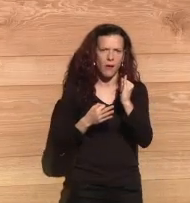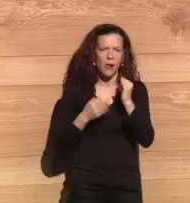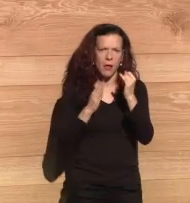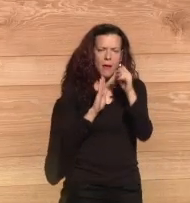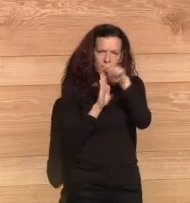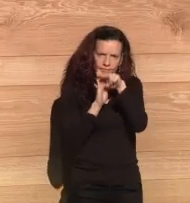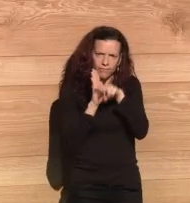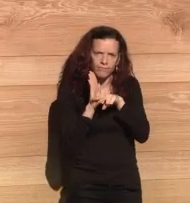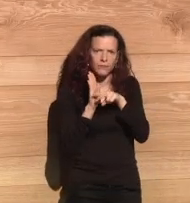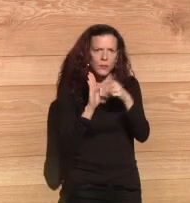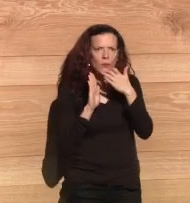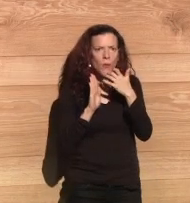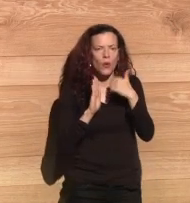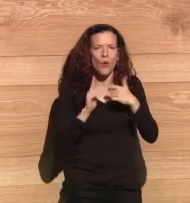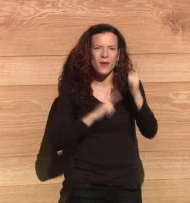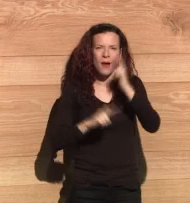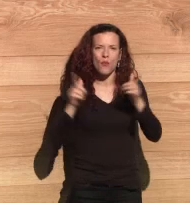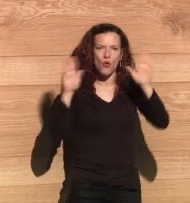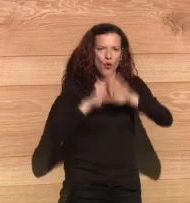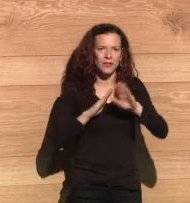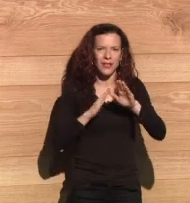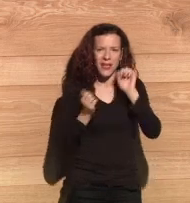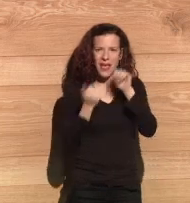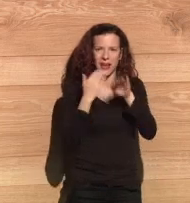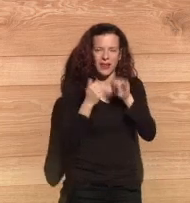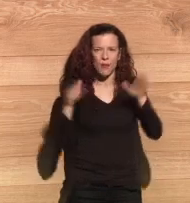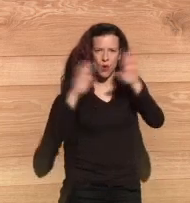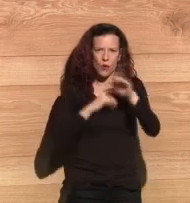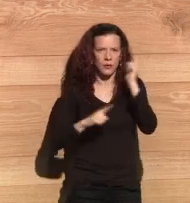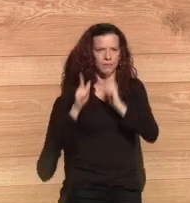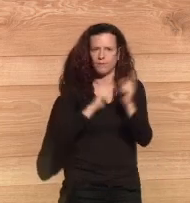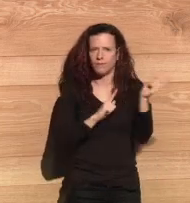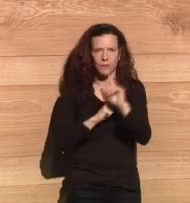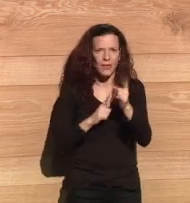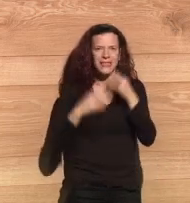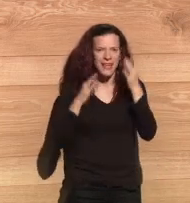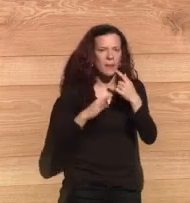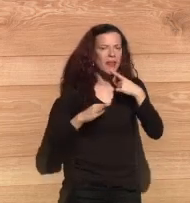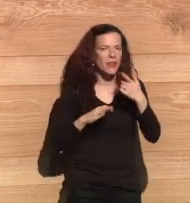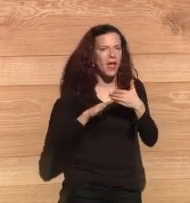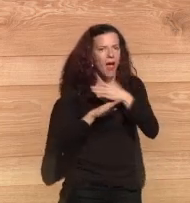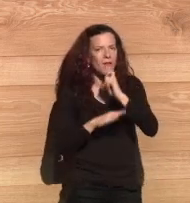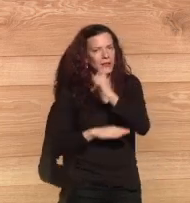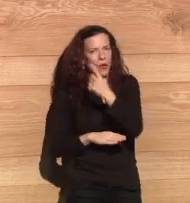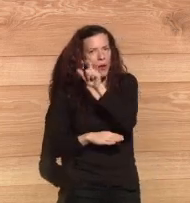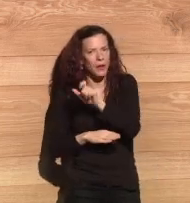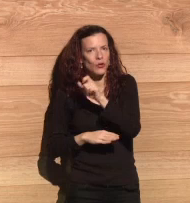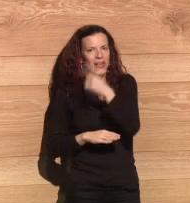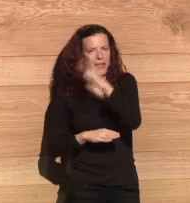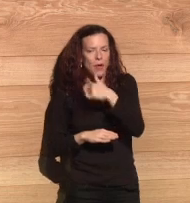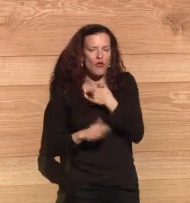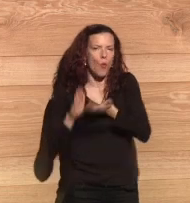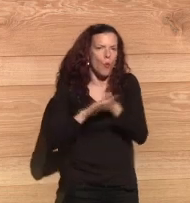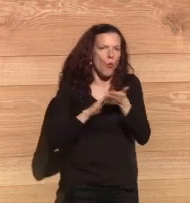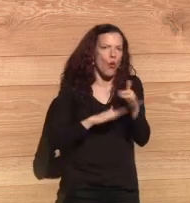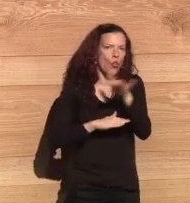Buscar siempre, pues nunca viajar en las noches, en las carreteras, siempre decir a dónde estoy, tener siempre a alguien que sepa a